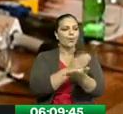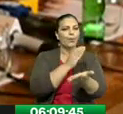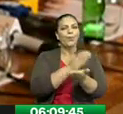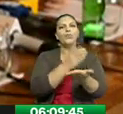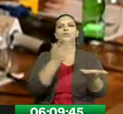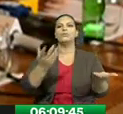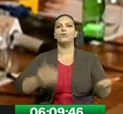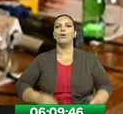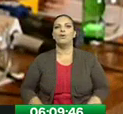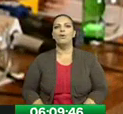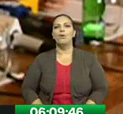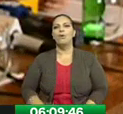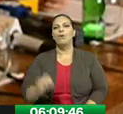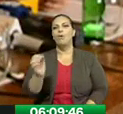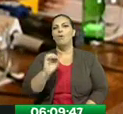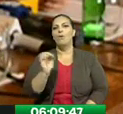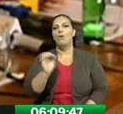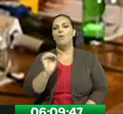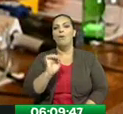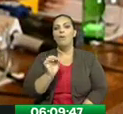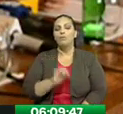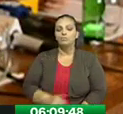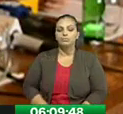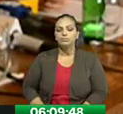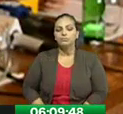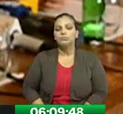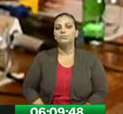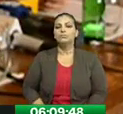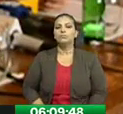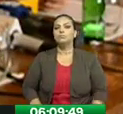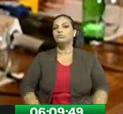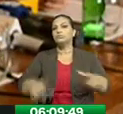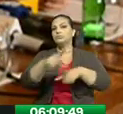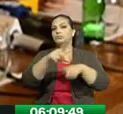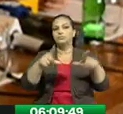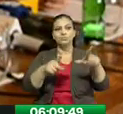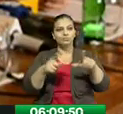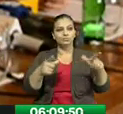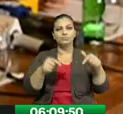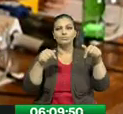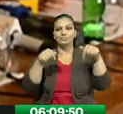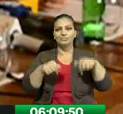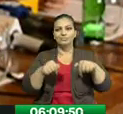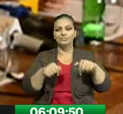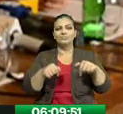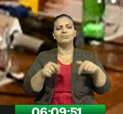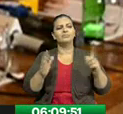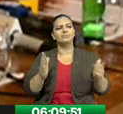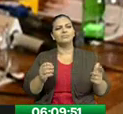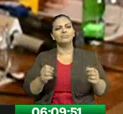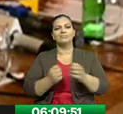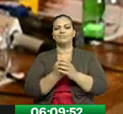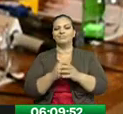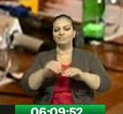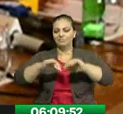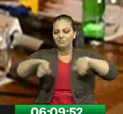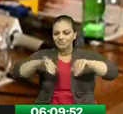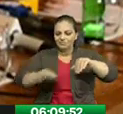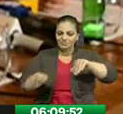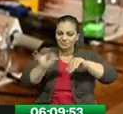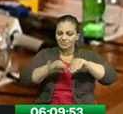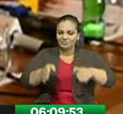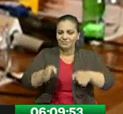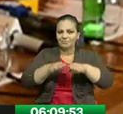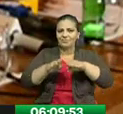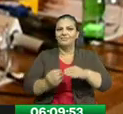de la huella de carbono hacemos que nuestros sitios no se puntos están en árboles logramos ese eje transversal